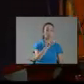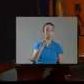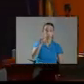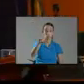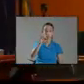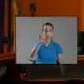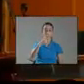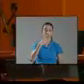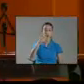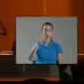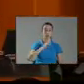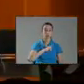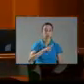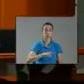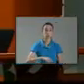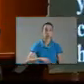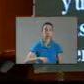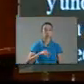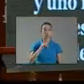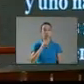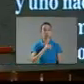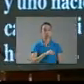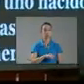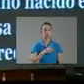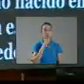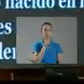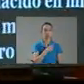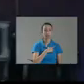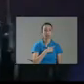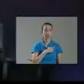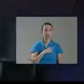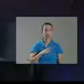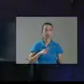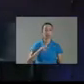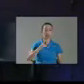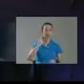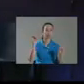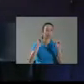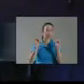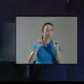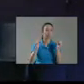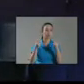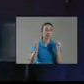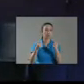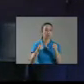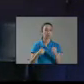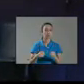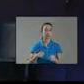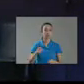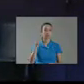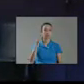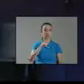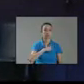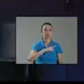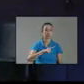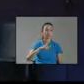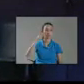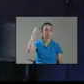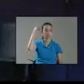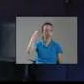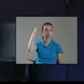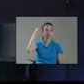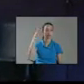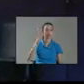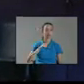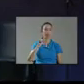Decirle al justo, si usted ha sido fiel con Dios, Usted es justa, a usted le va a ir